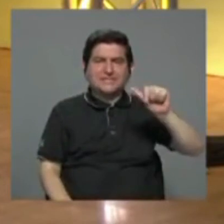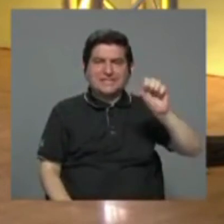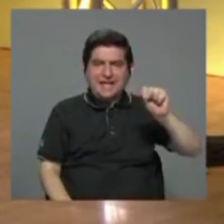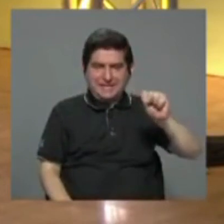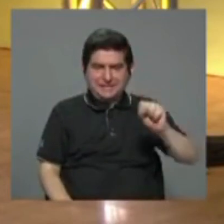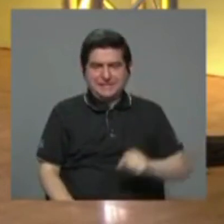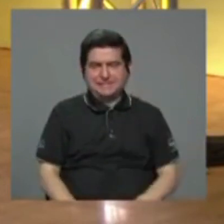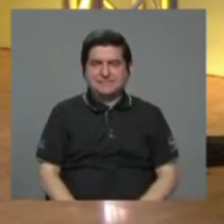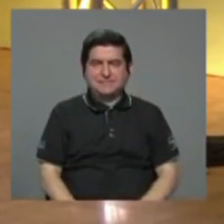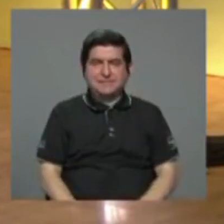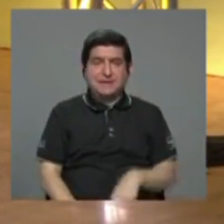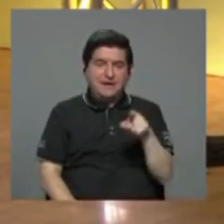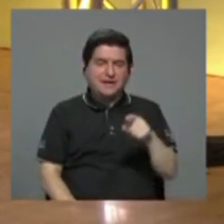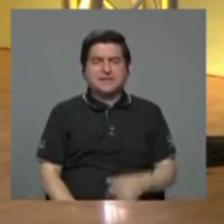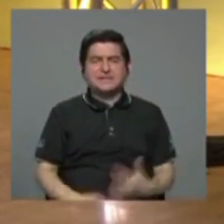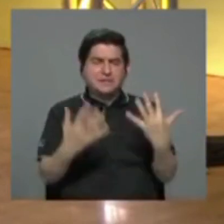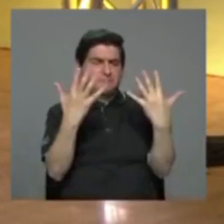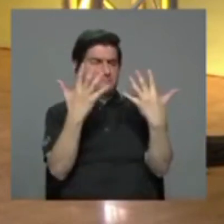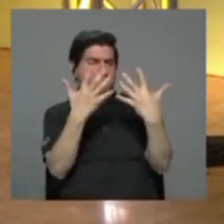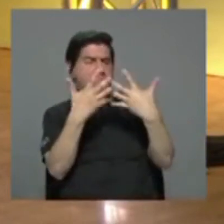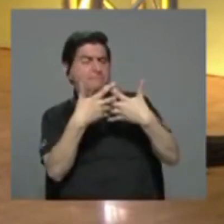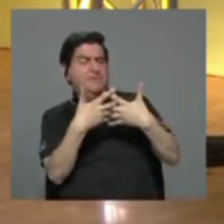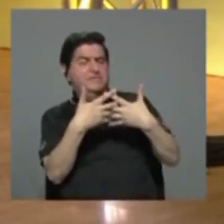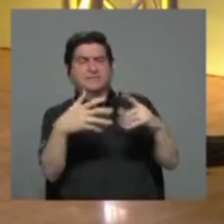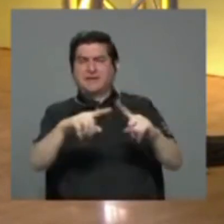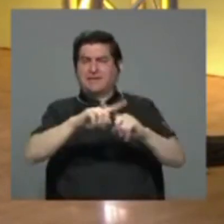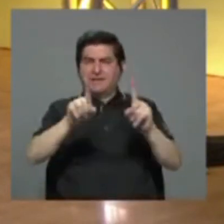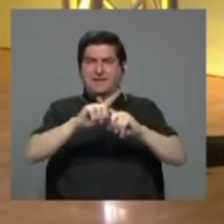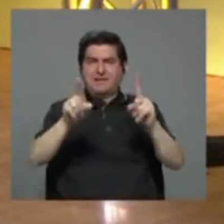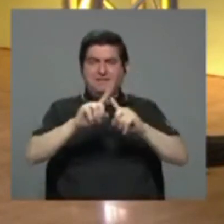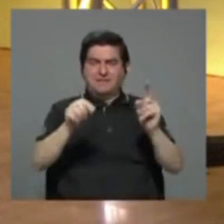en esa amalgama de distintos